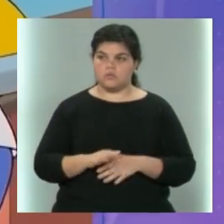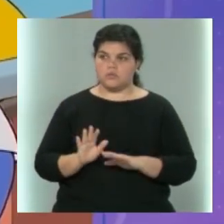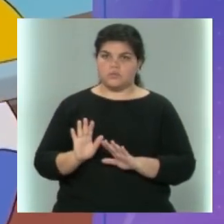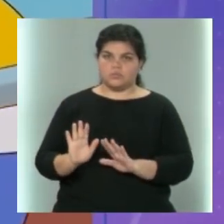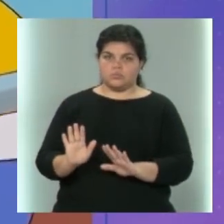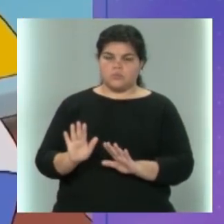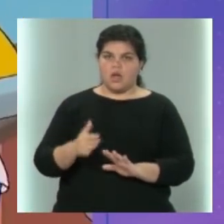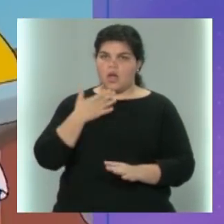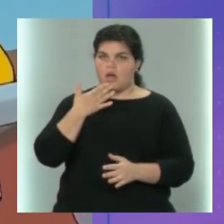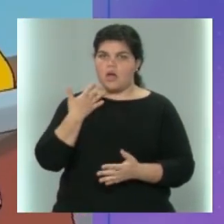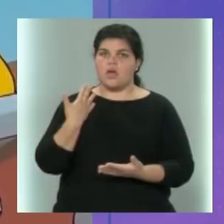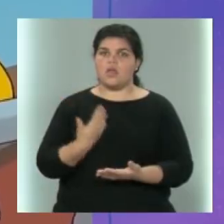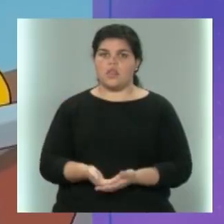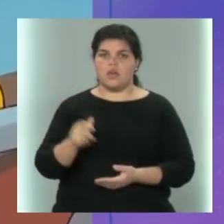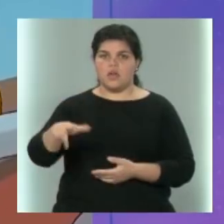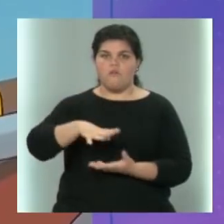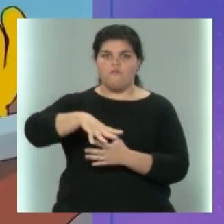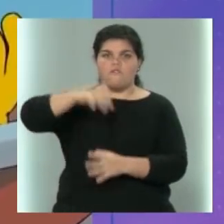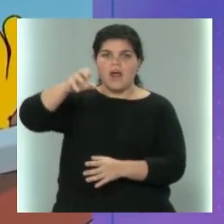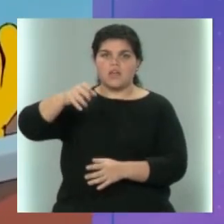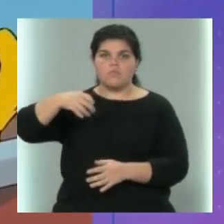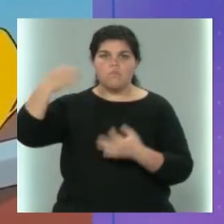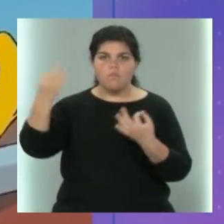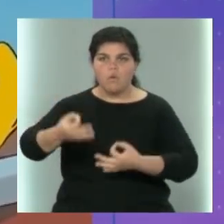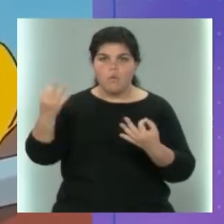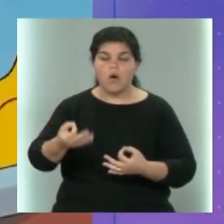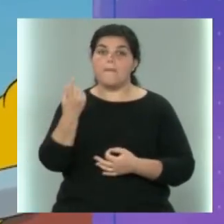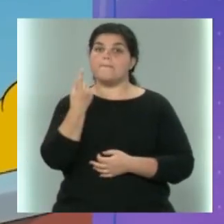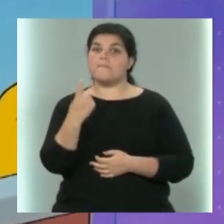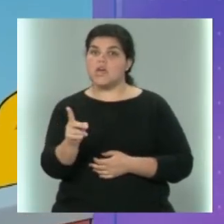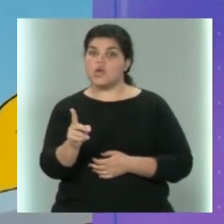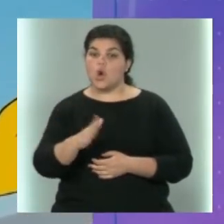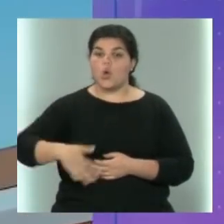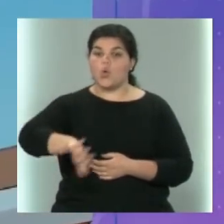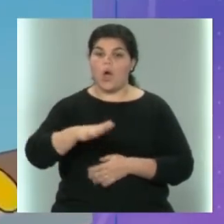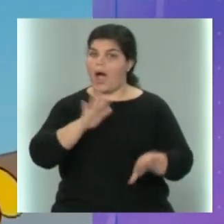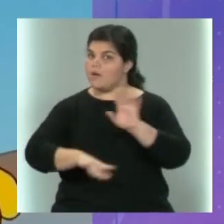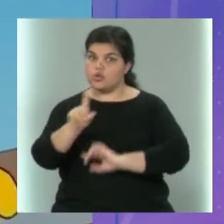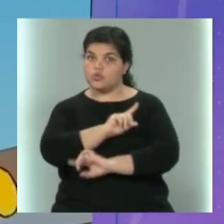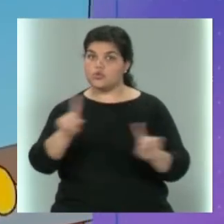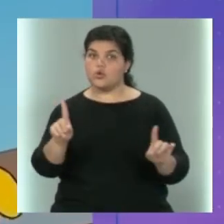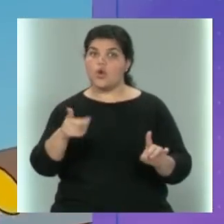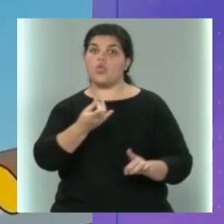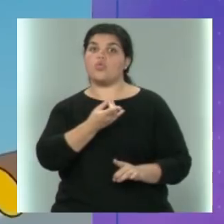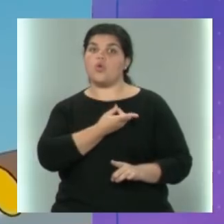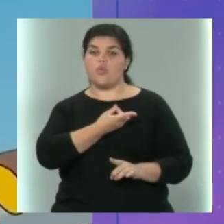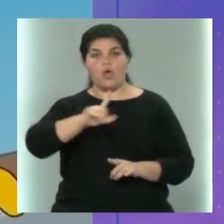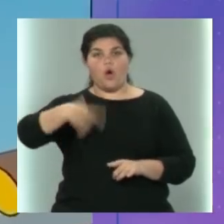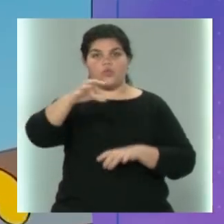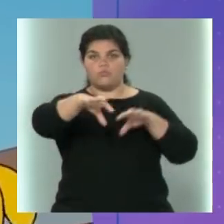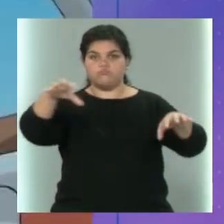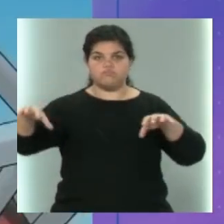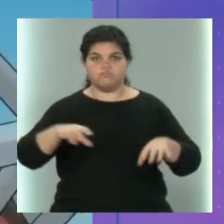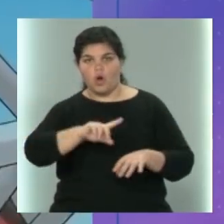fin entiendo lo que dices. El fracking es bueno, pero el único lugar en que no debe hacerse es en otras muchas